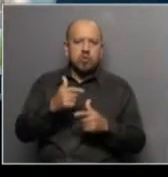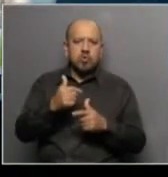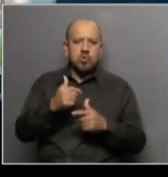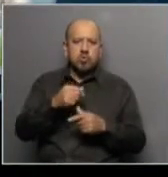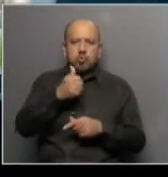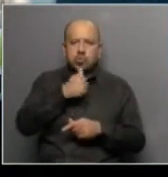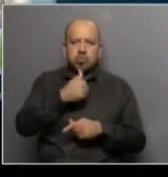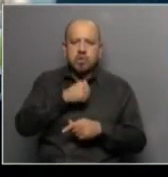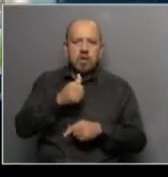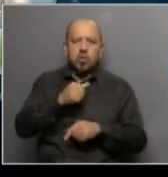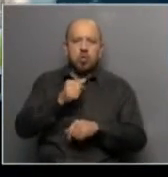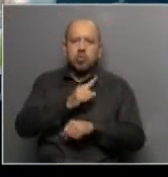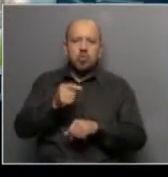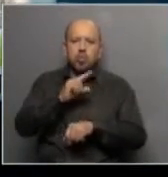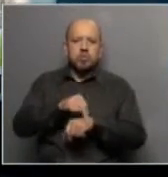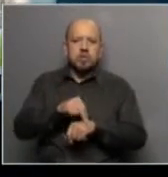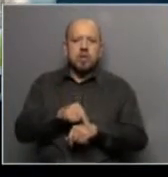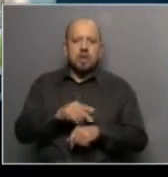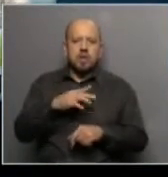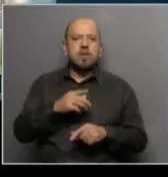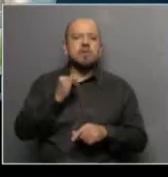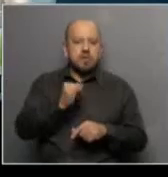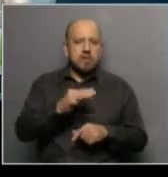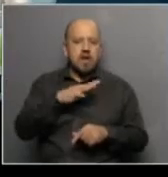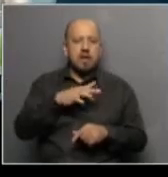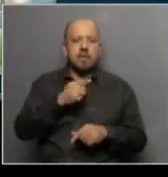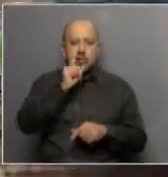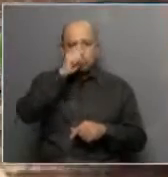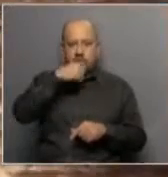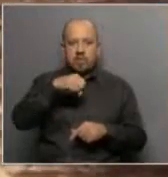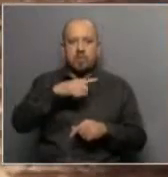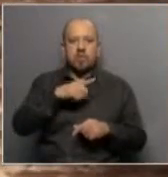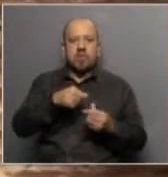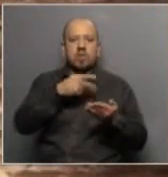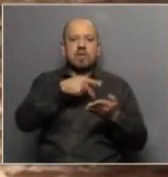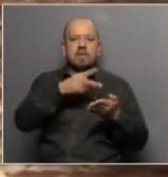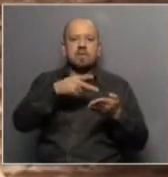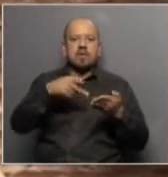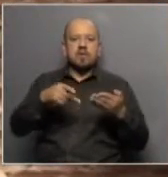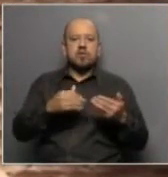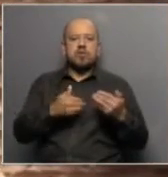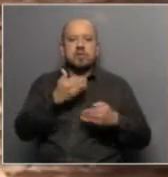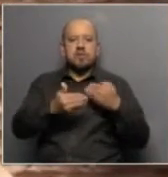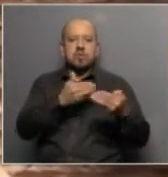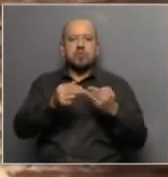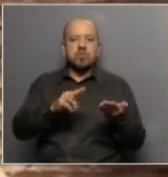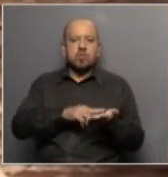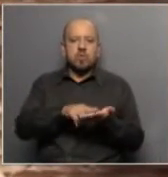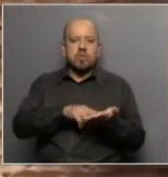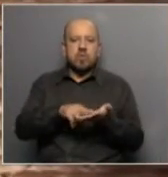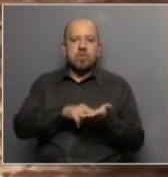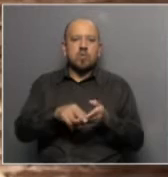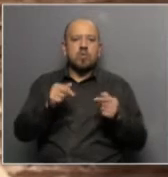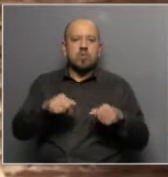Lo trabajamos en la Intendencia, tanto en el Departamento de Planificación como el Departamento de Desarrollo Urbano, con